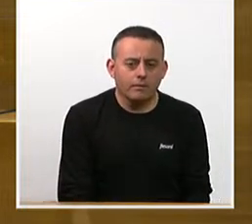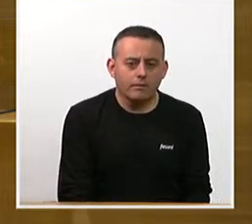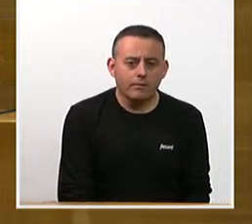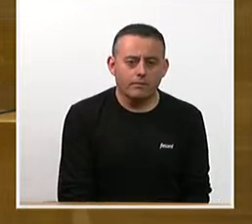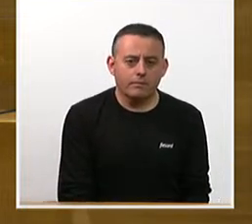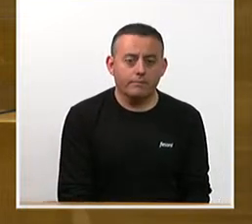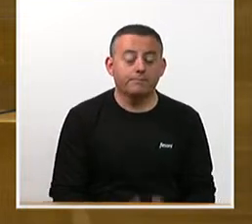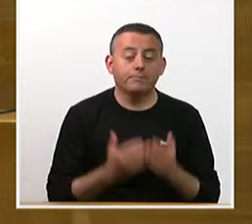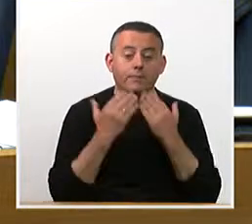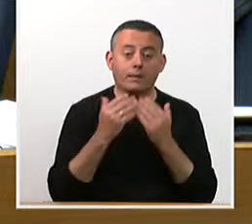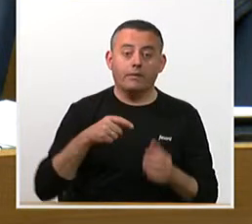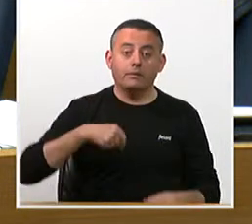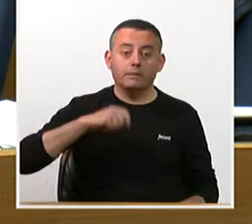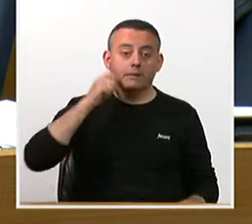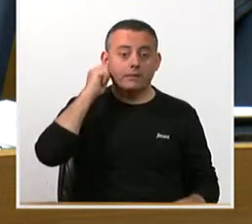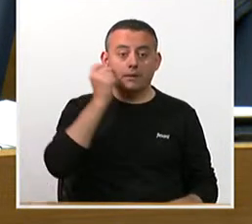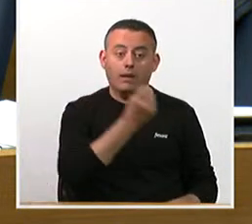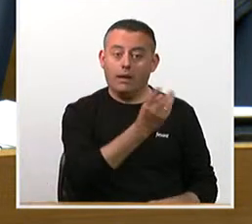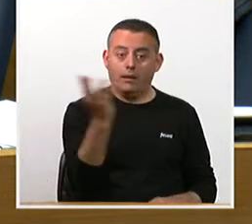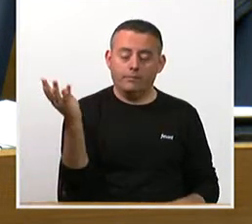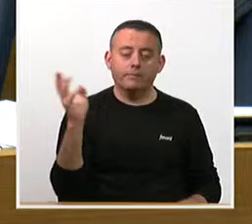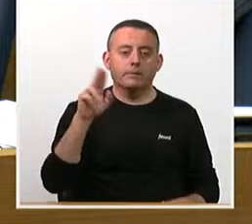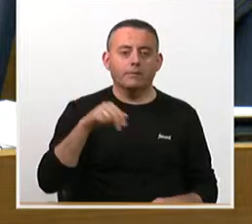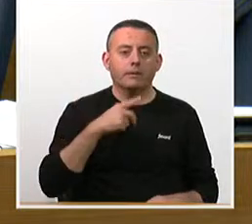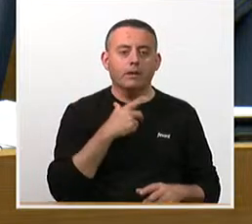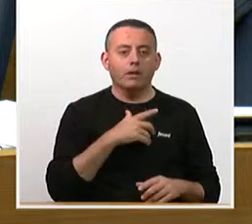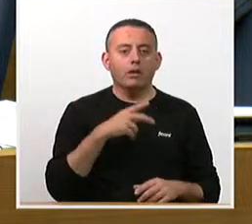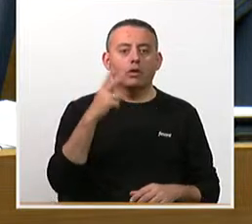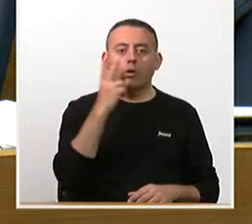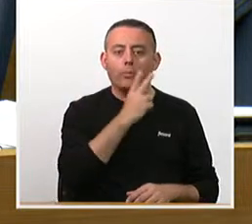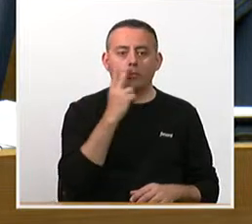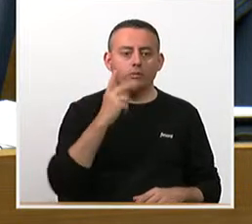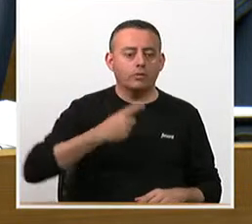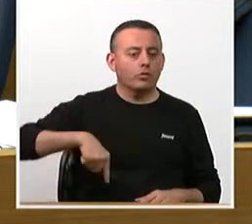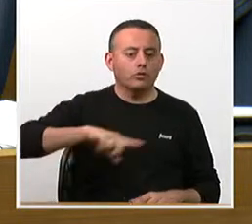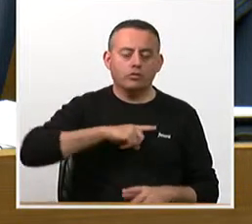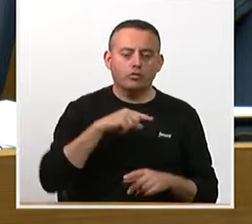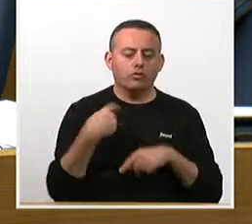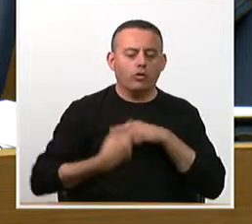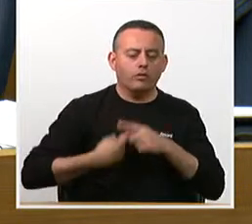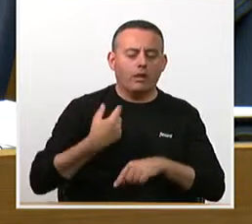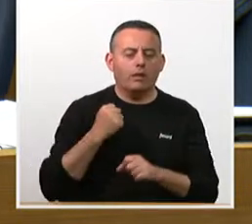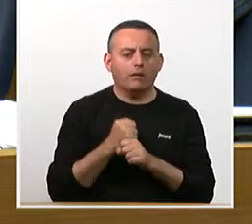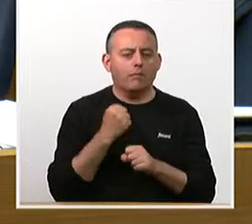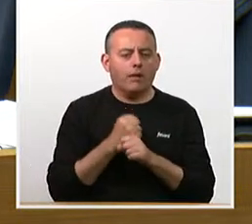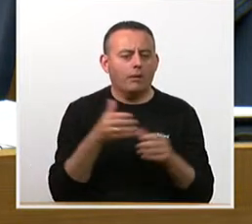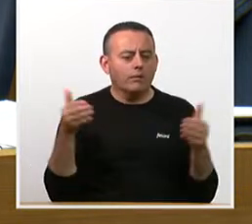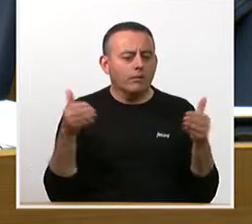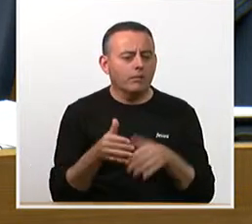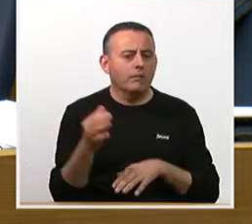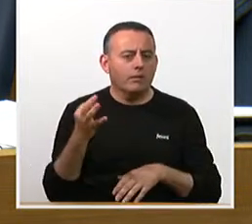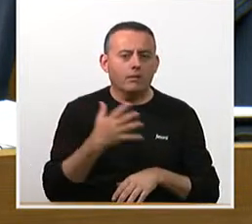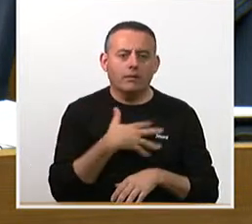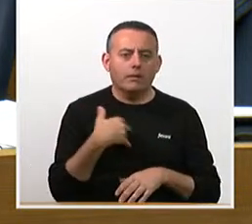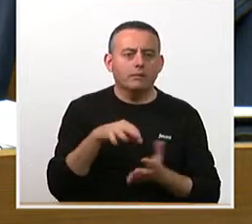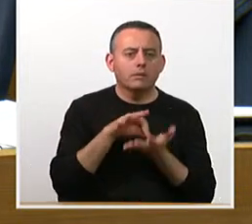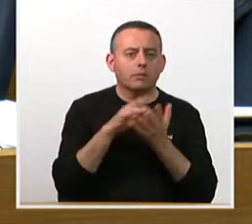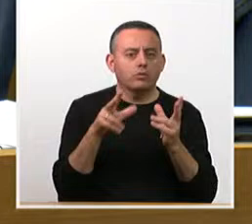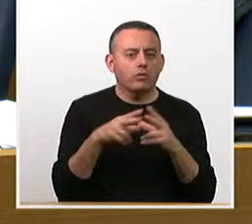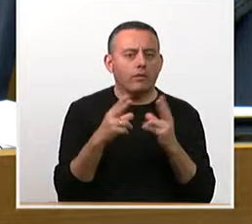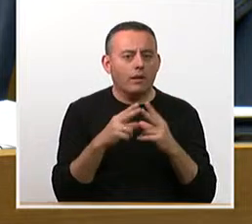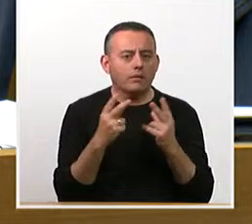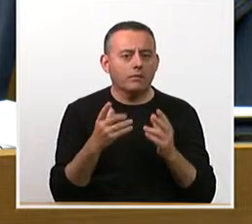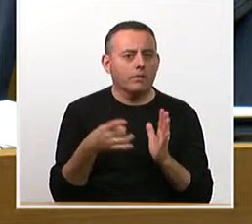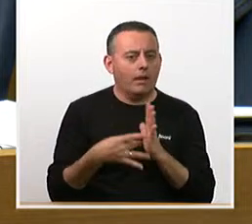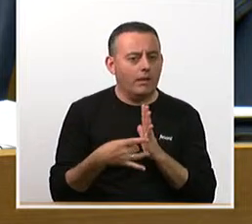Gracias presidenta señorías el compromiso de este gobierno y para lo que trabajamos cada día es para proporcionar unos servicios sociales de calidad y